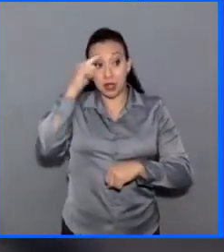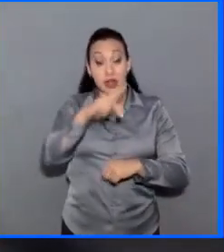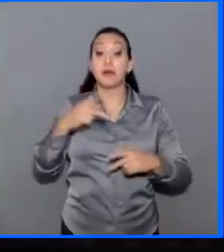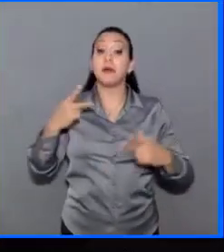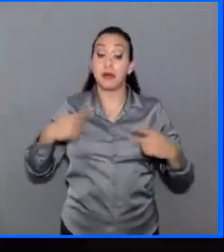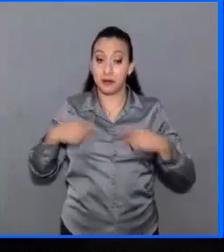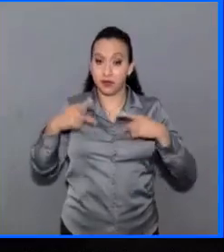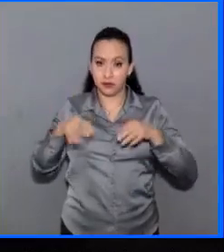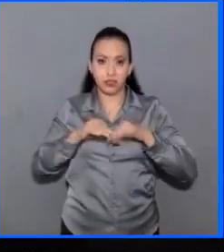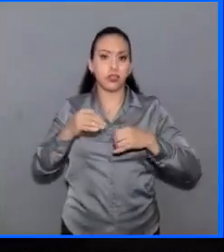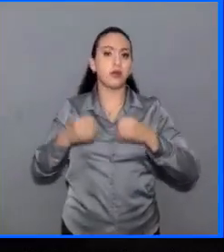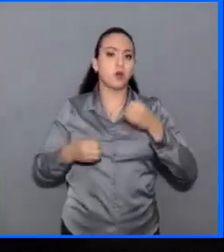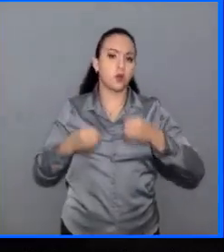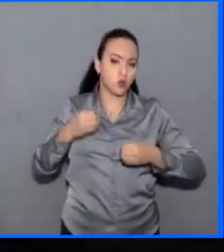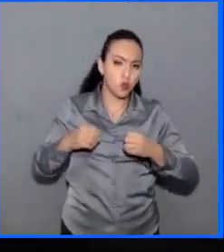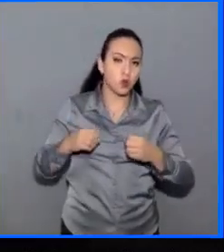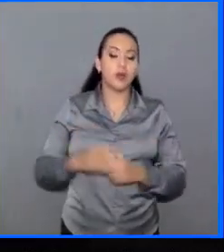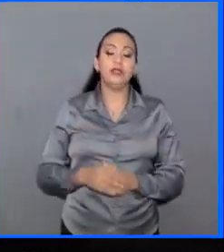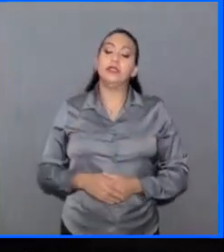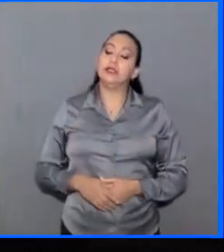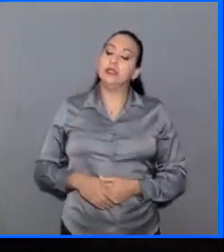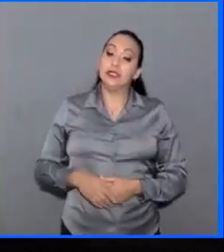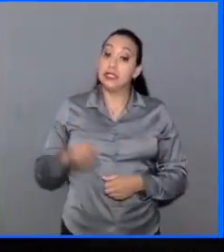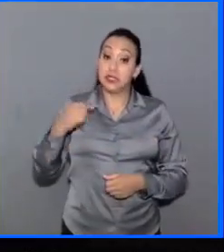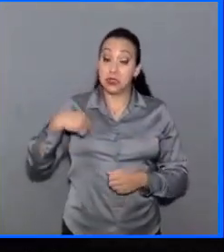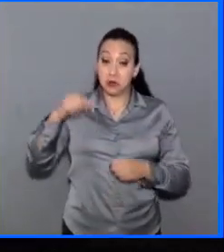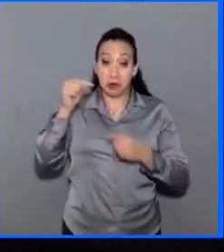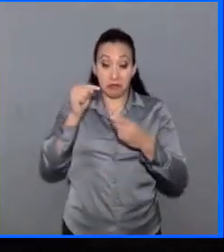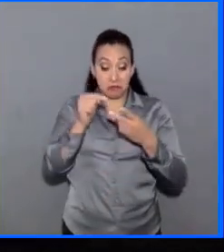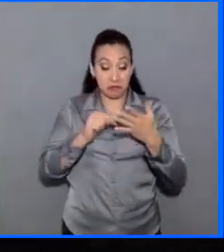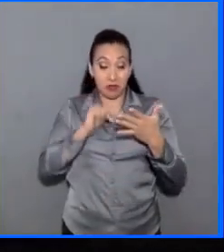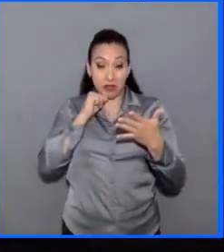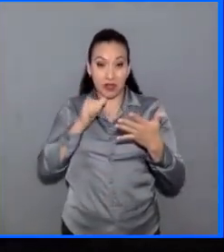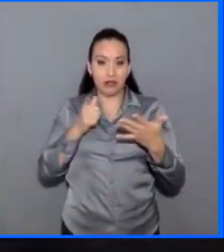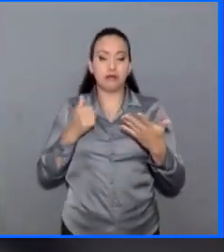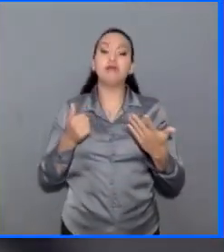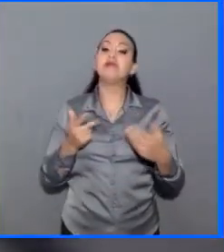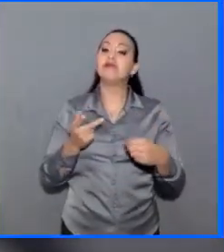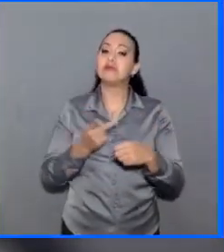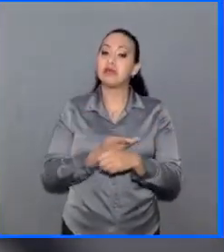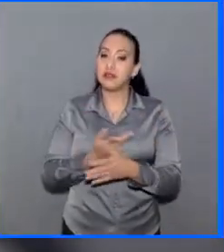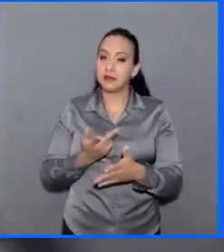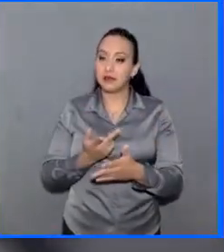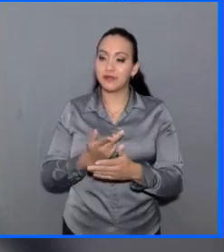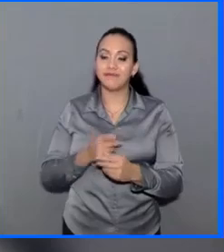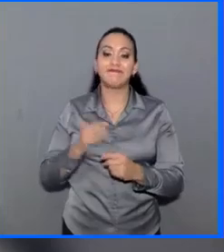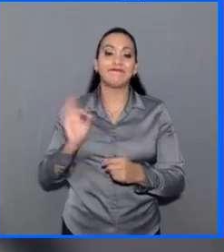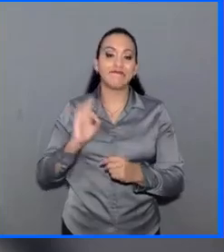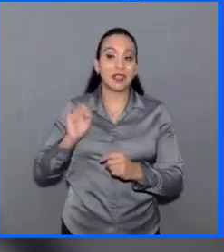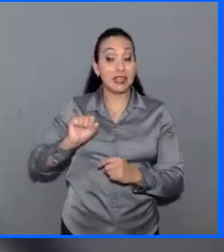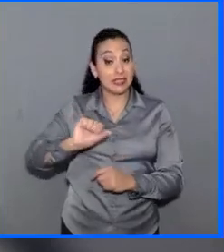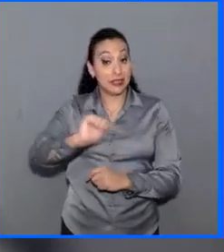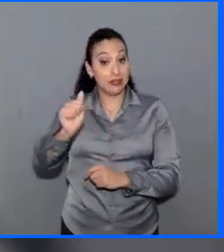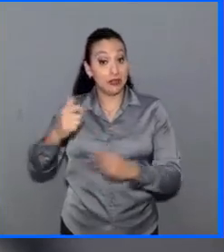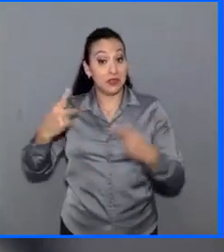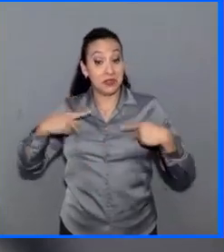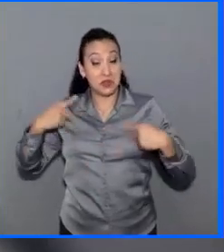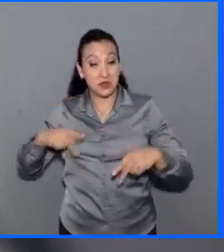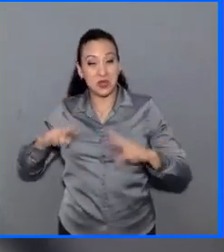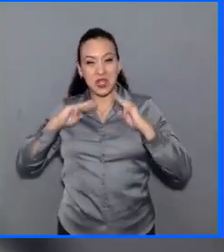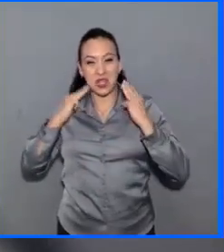justicia, estamos dejando abierta la puerta a serias afectaciones al